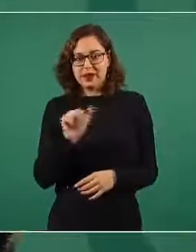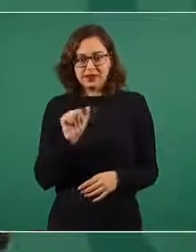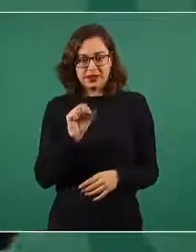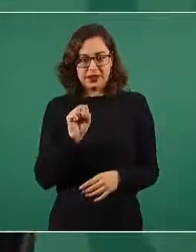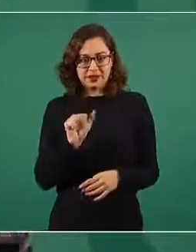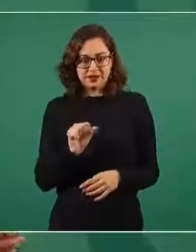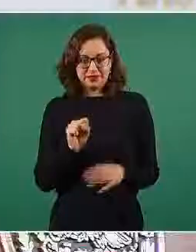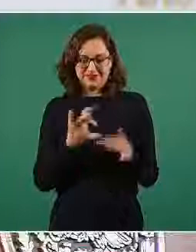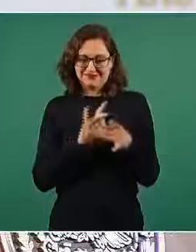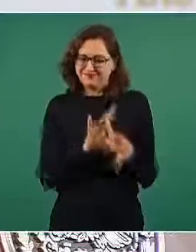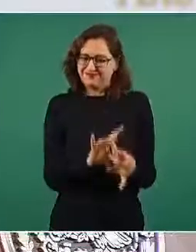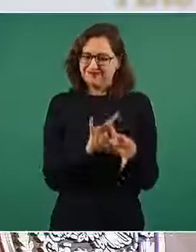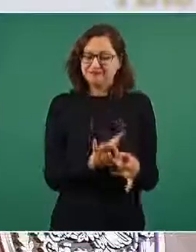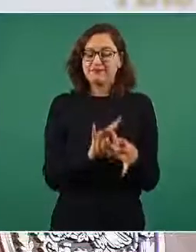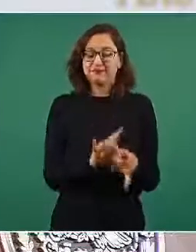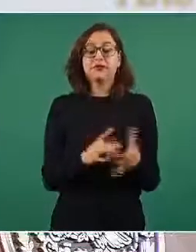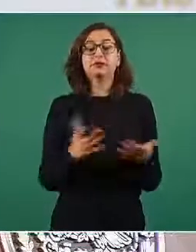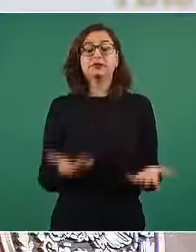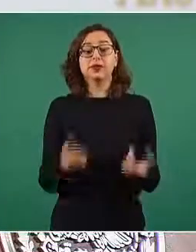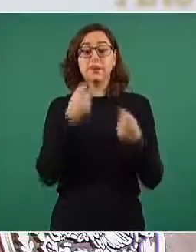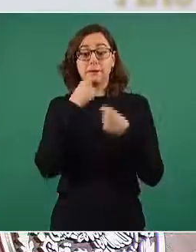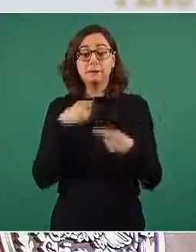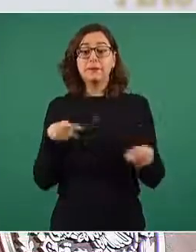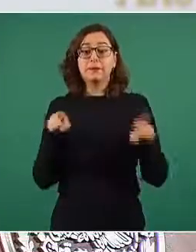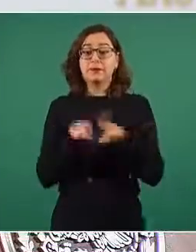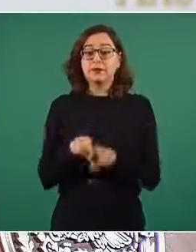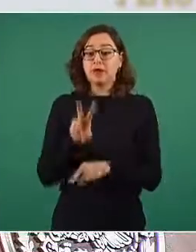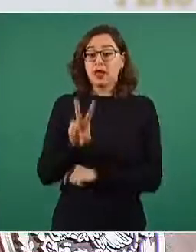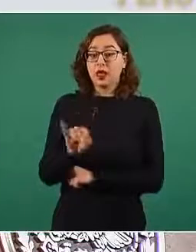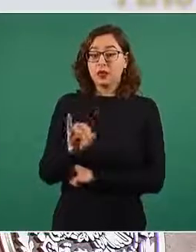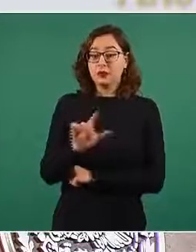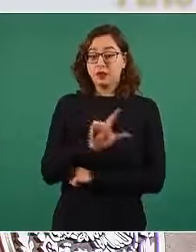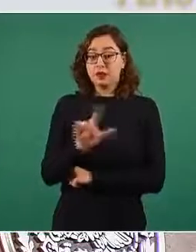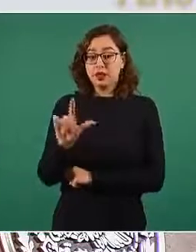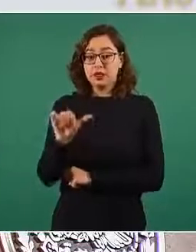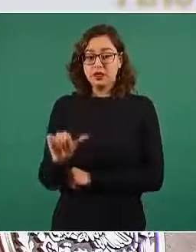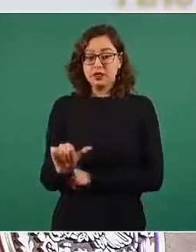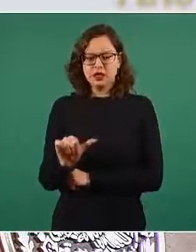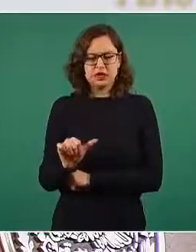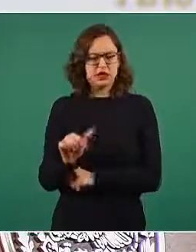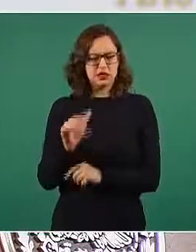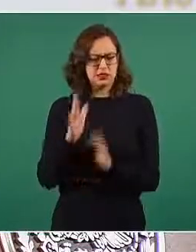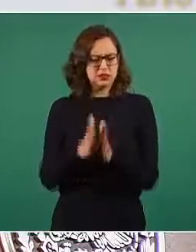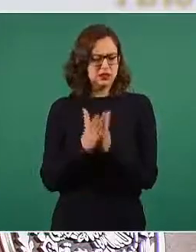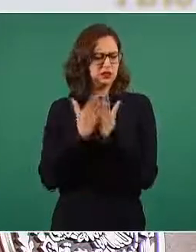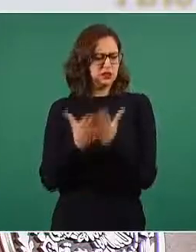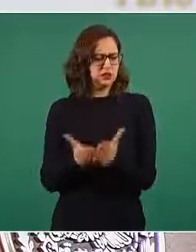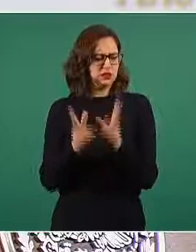Villa, hay un libro que se llama, creo que La sangre al